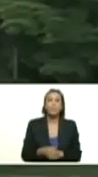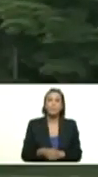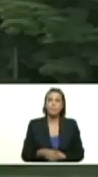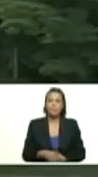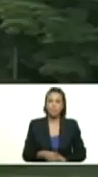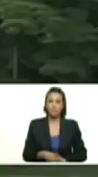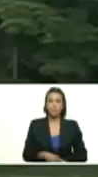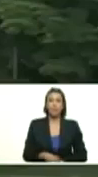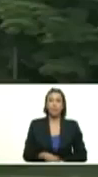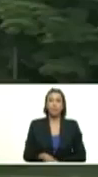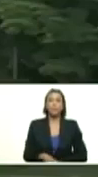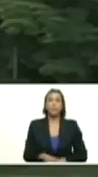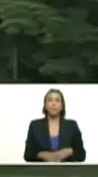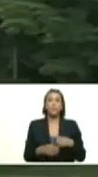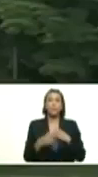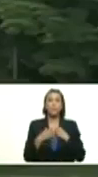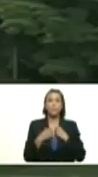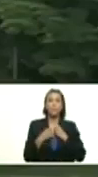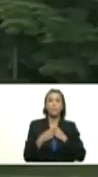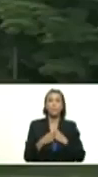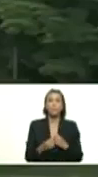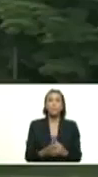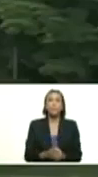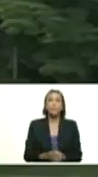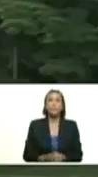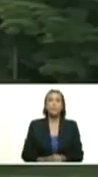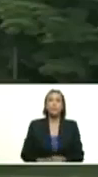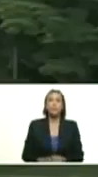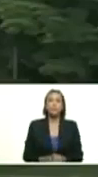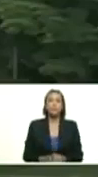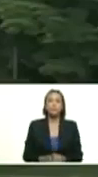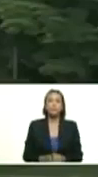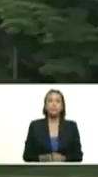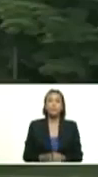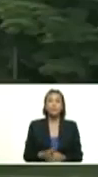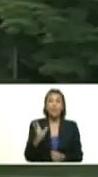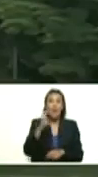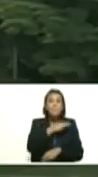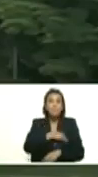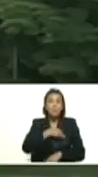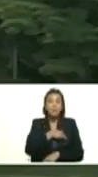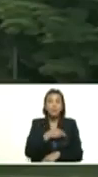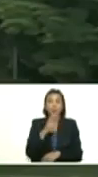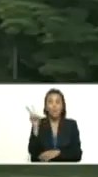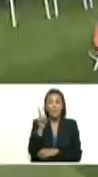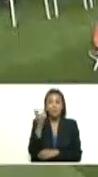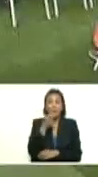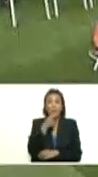Torrealba. Aquí está la gran misión Venezuela Bella, güey. Pues.